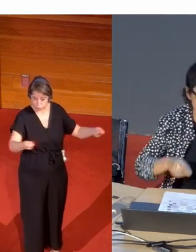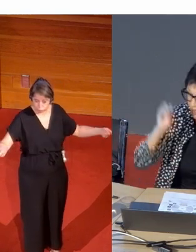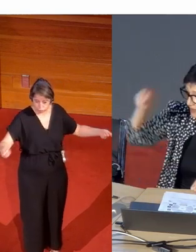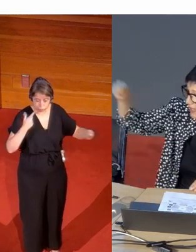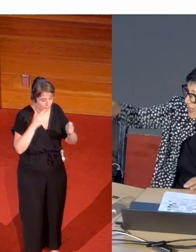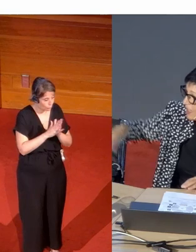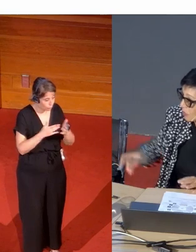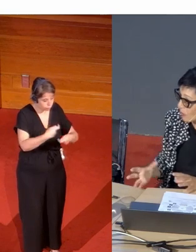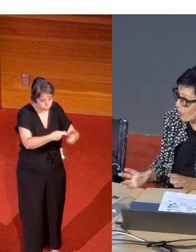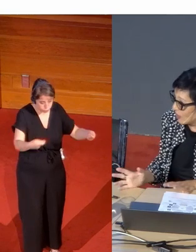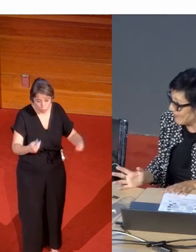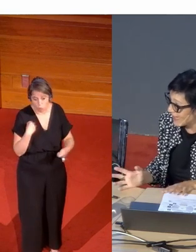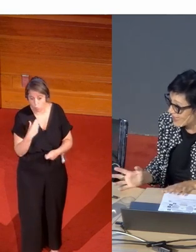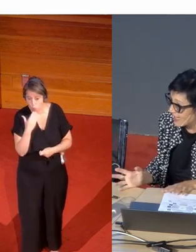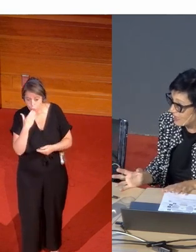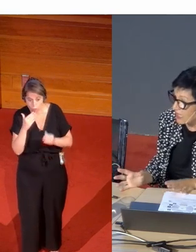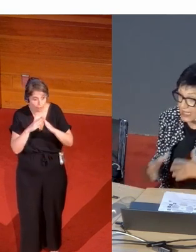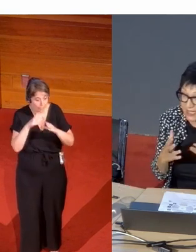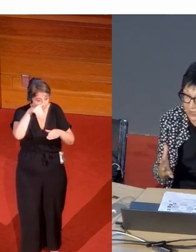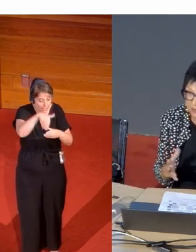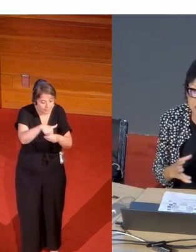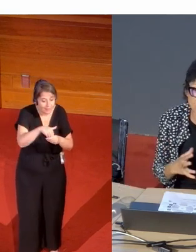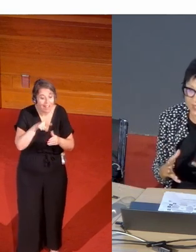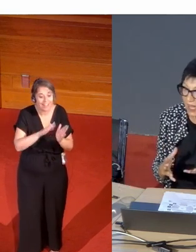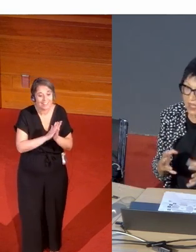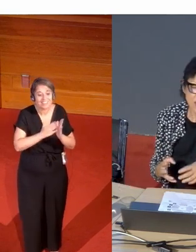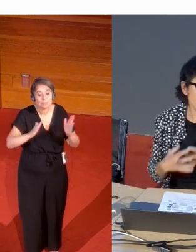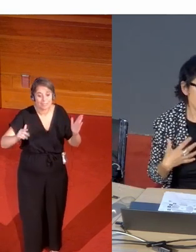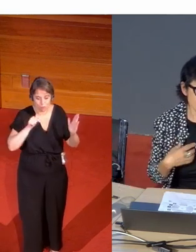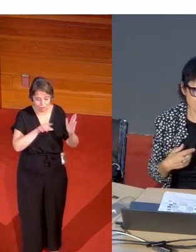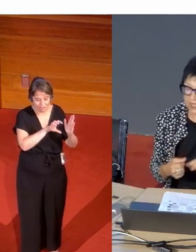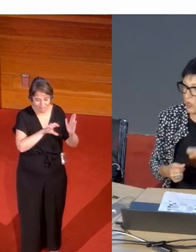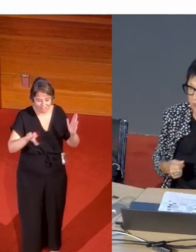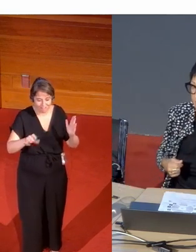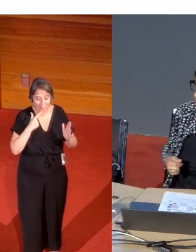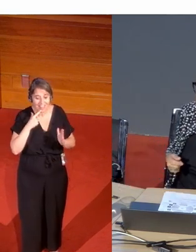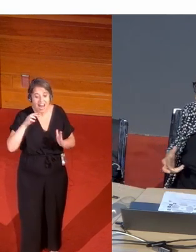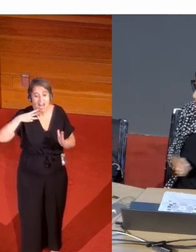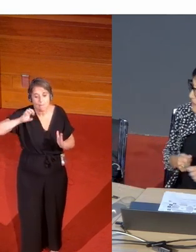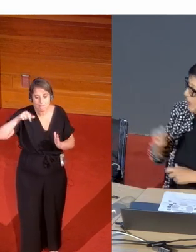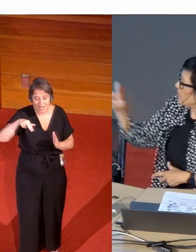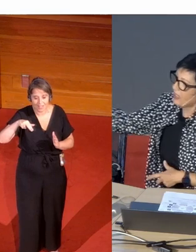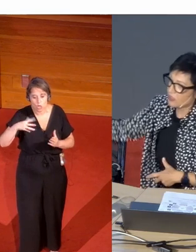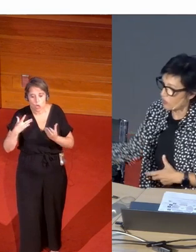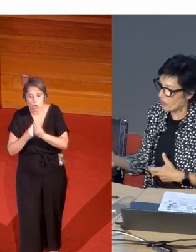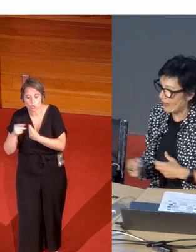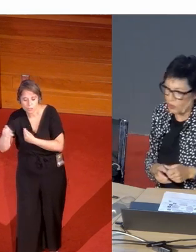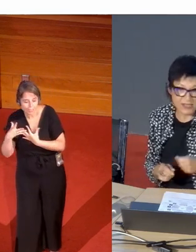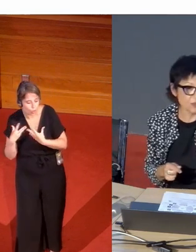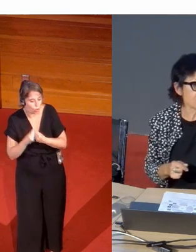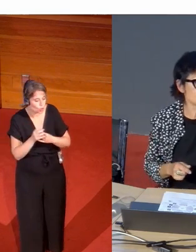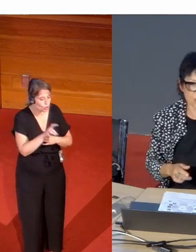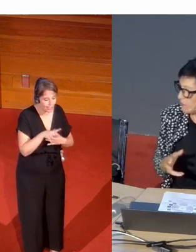el mercado que te dejan en el buzón de casa y en ese tríptico era marine l pen con no sé quién marine l pen con no